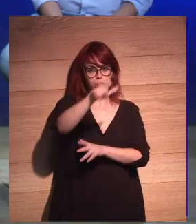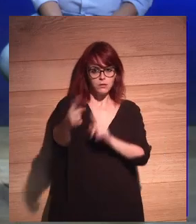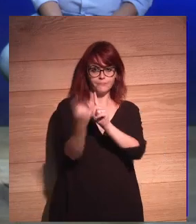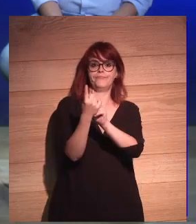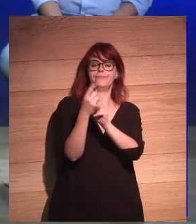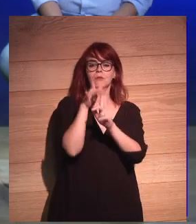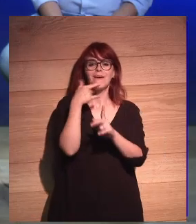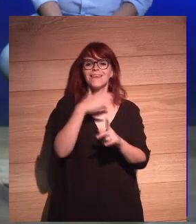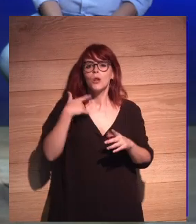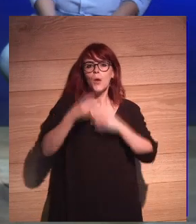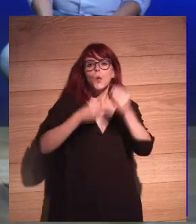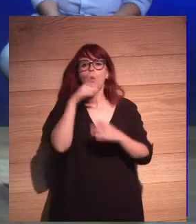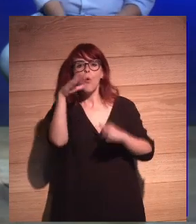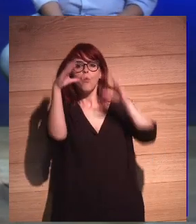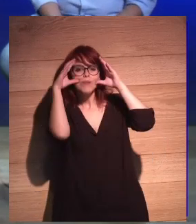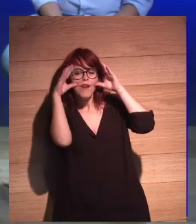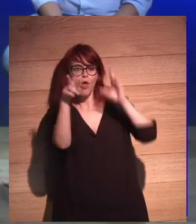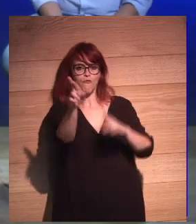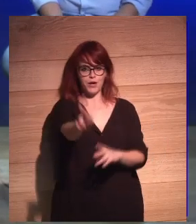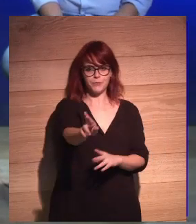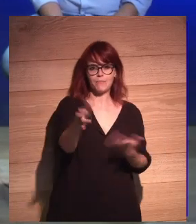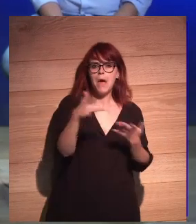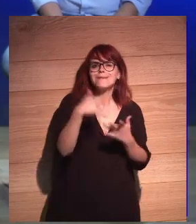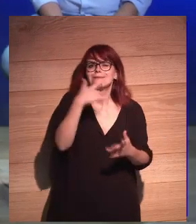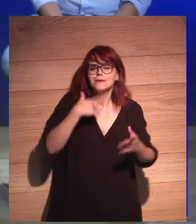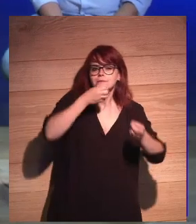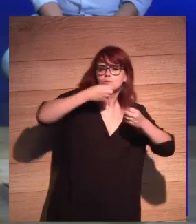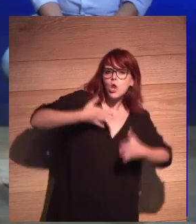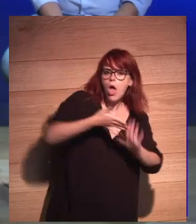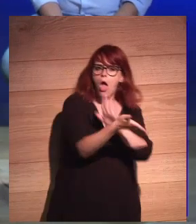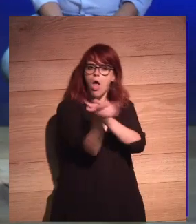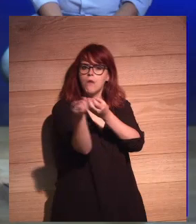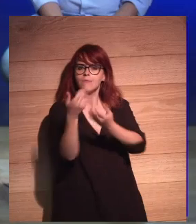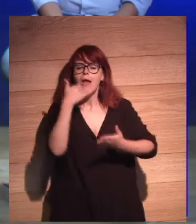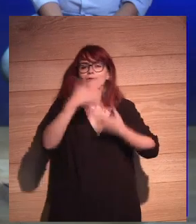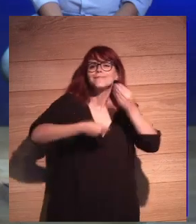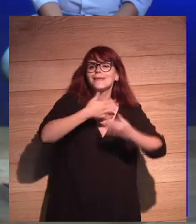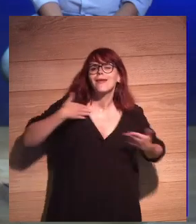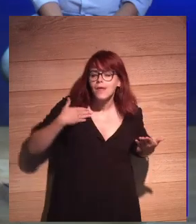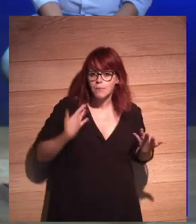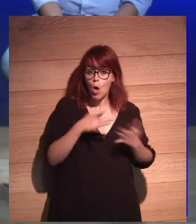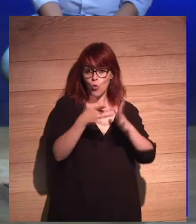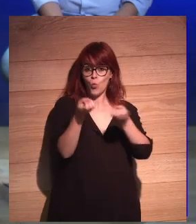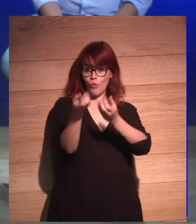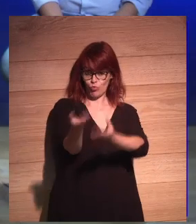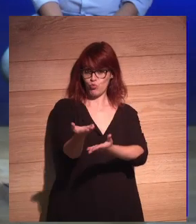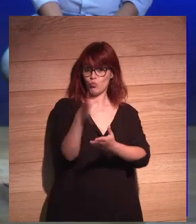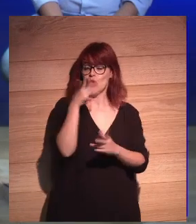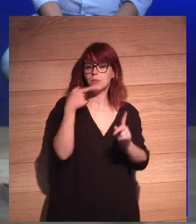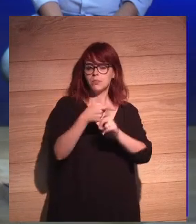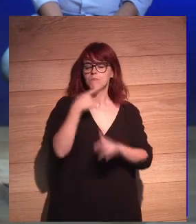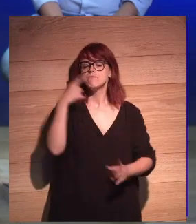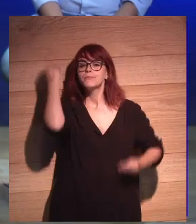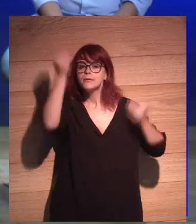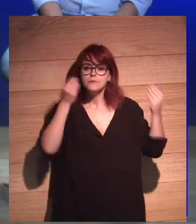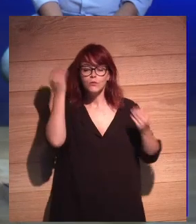y decían, es que quiero hacer algo en realidad virtual. Dice, no, vamos a ver, ¿quieres contar una historia? Entonces, ¿qué es? Os lo cuento porque estaba